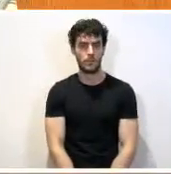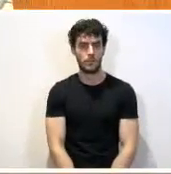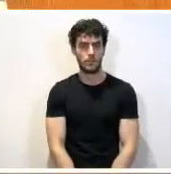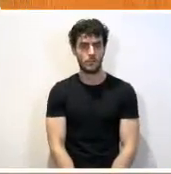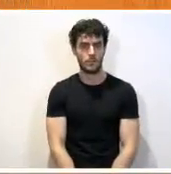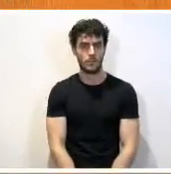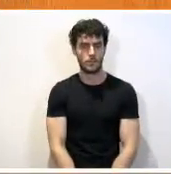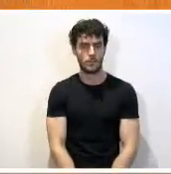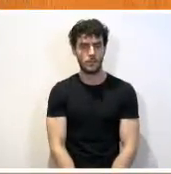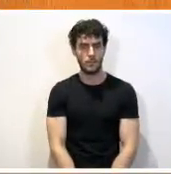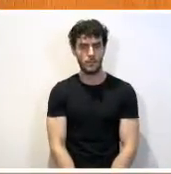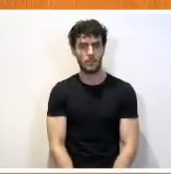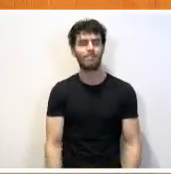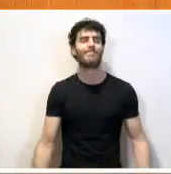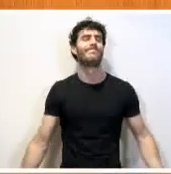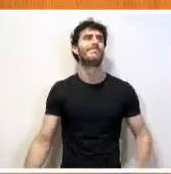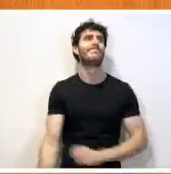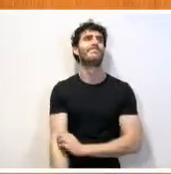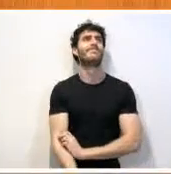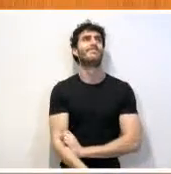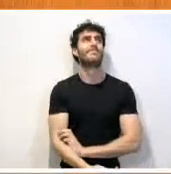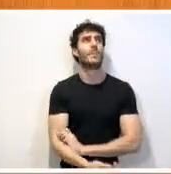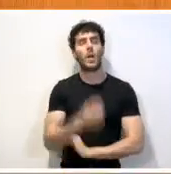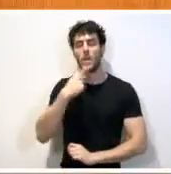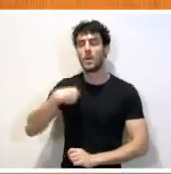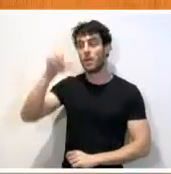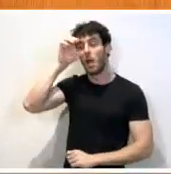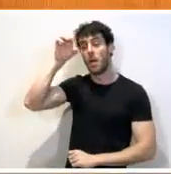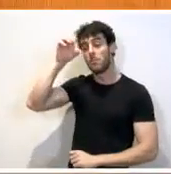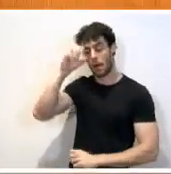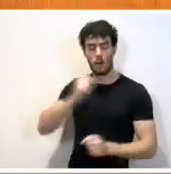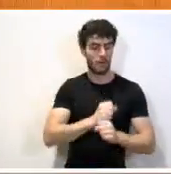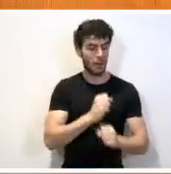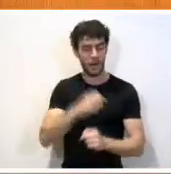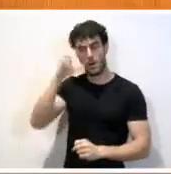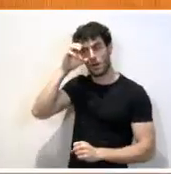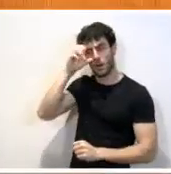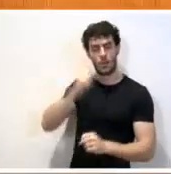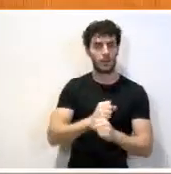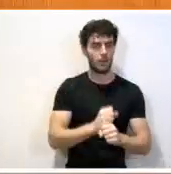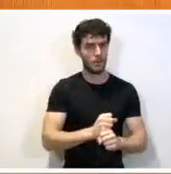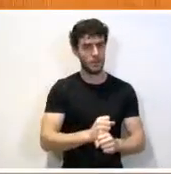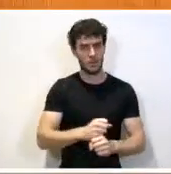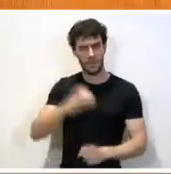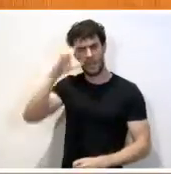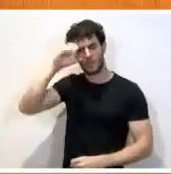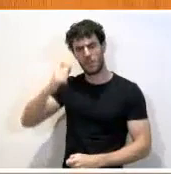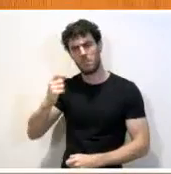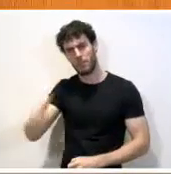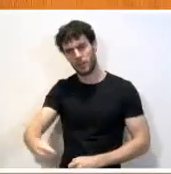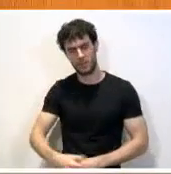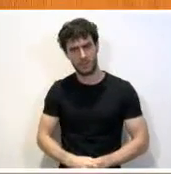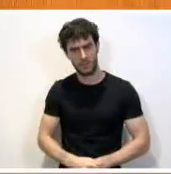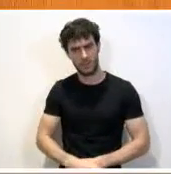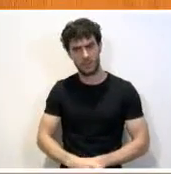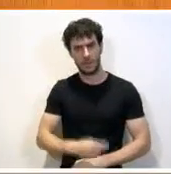comunidad. Y no me digan que escuchan y actúan, porque escuchar, le reitero, poco han escuchado cuando tiene la